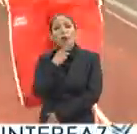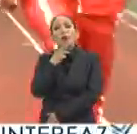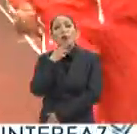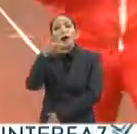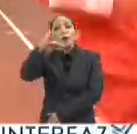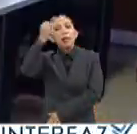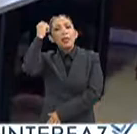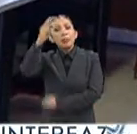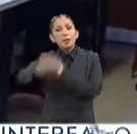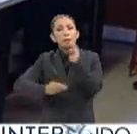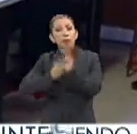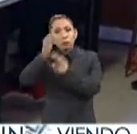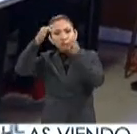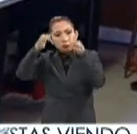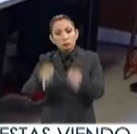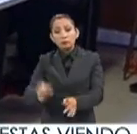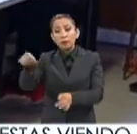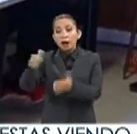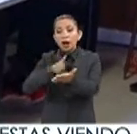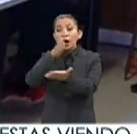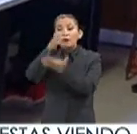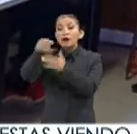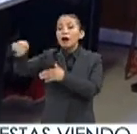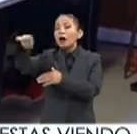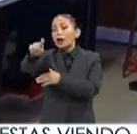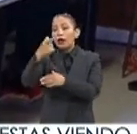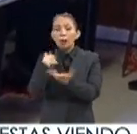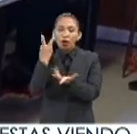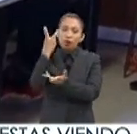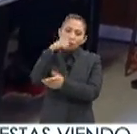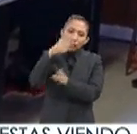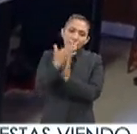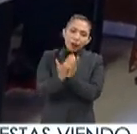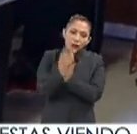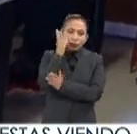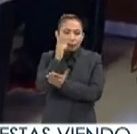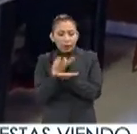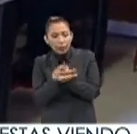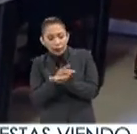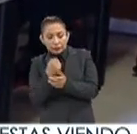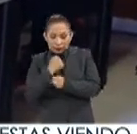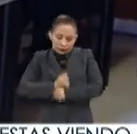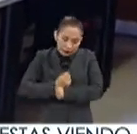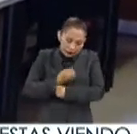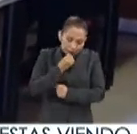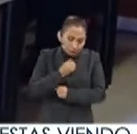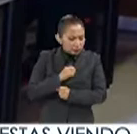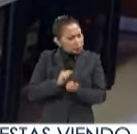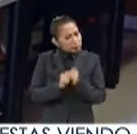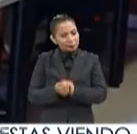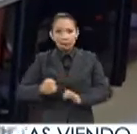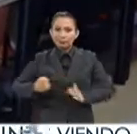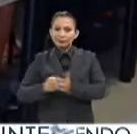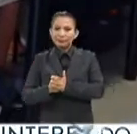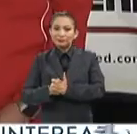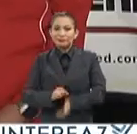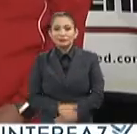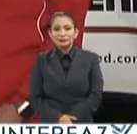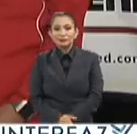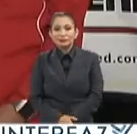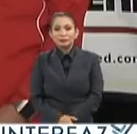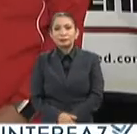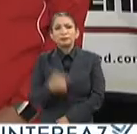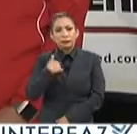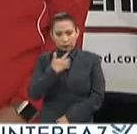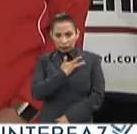lo aprendido en el mundo real, aunque esto represente un par de horas menos de sueño, sacrificio que se convierte en satisfacción.